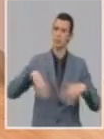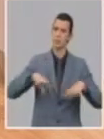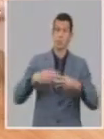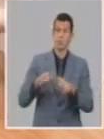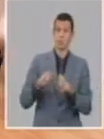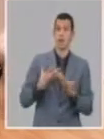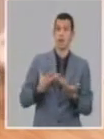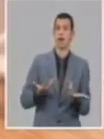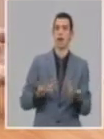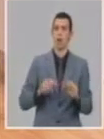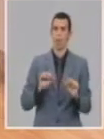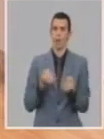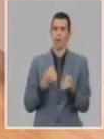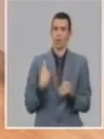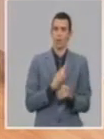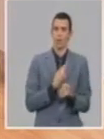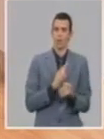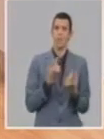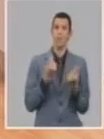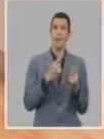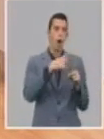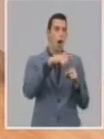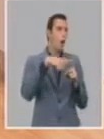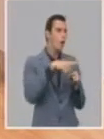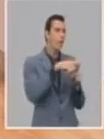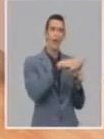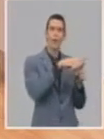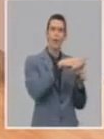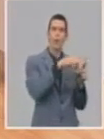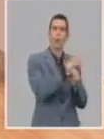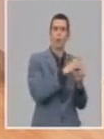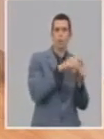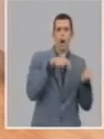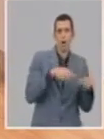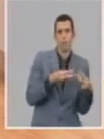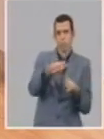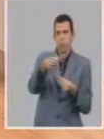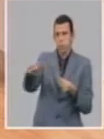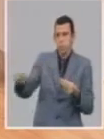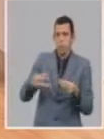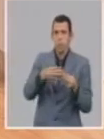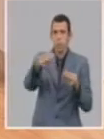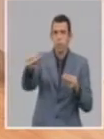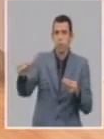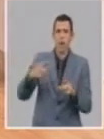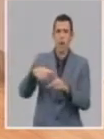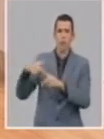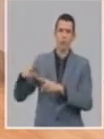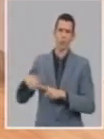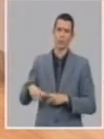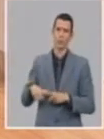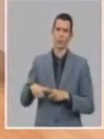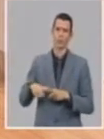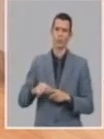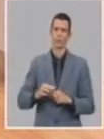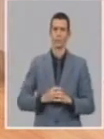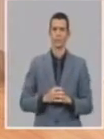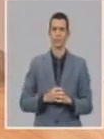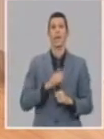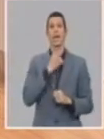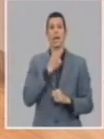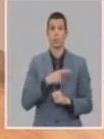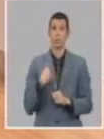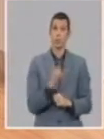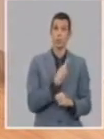financiar los gastos extraordinarios que se están generando en nuestro sector presupuestado y sobre todo en la salud para